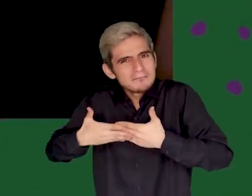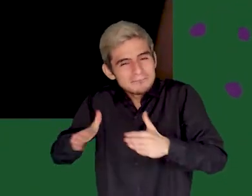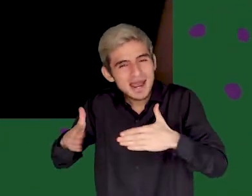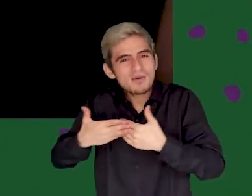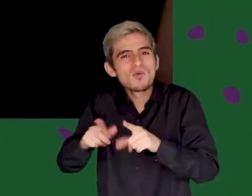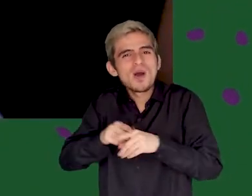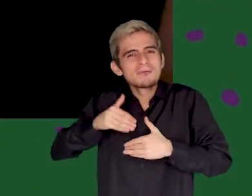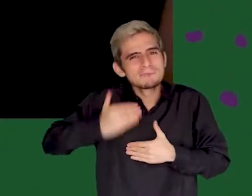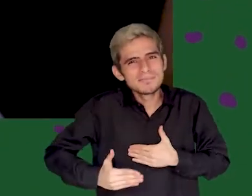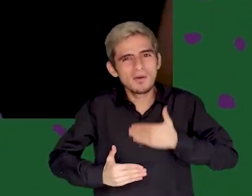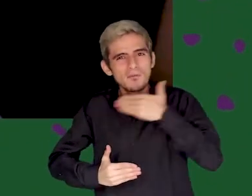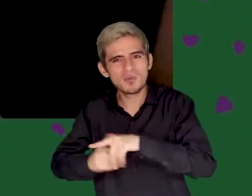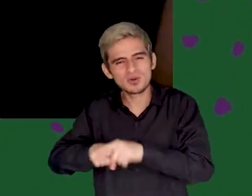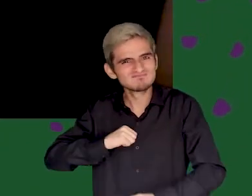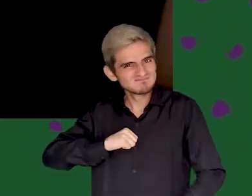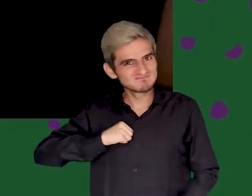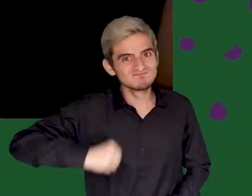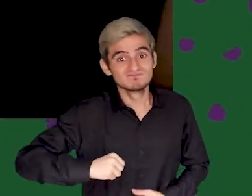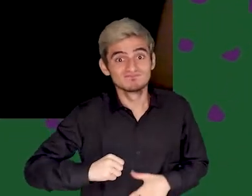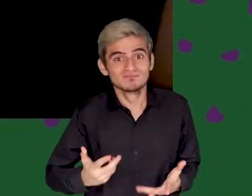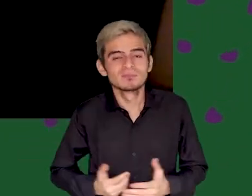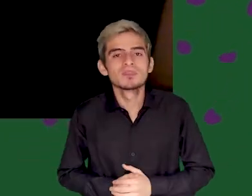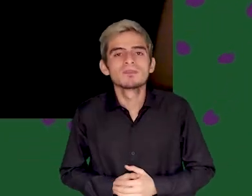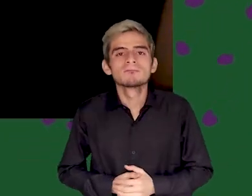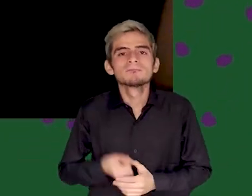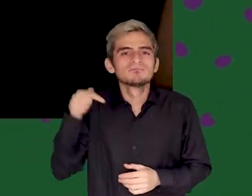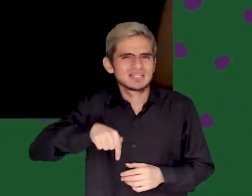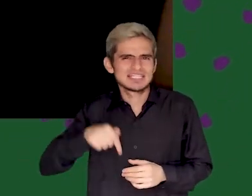mantenido y además que ha seguido conquistando